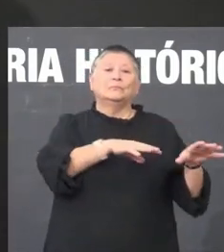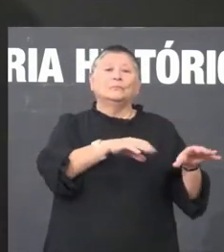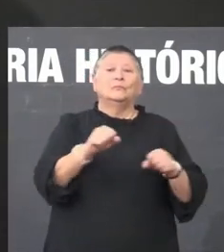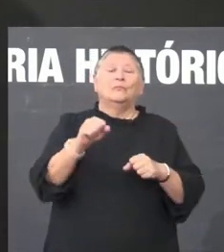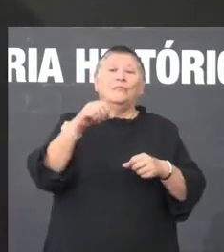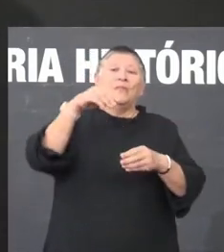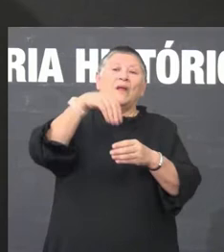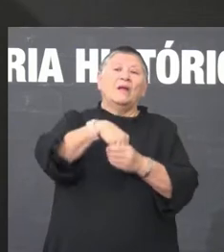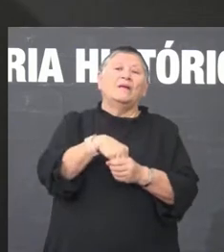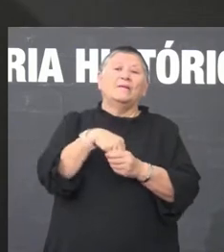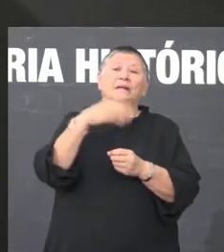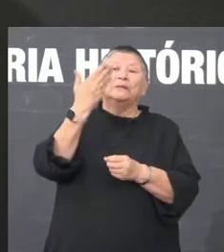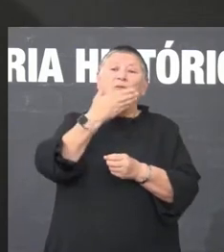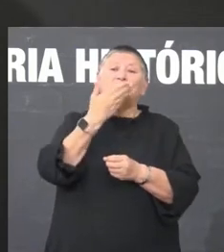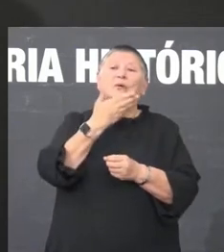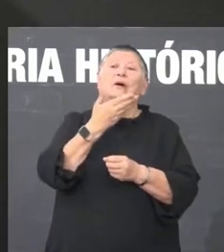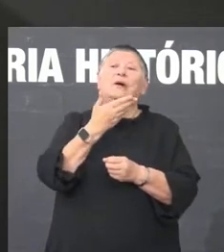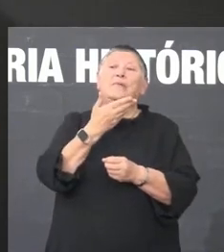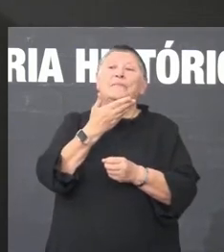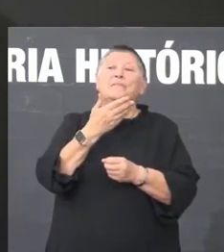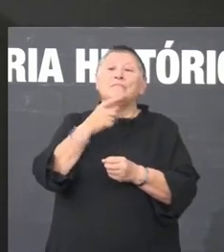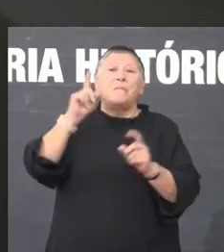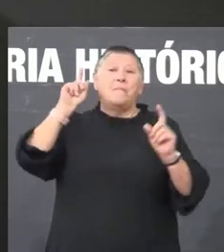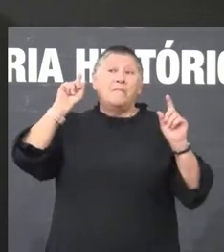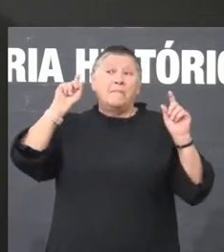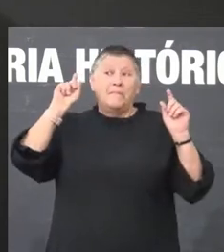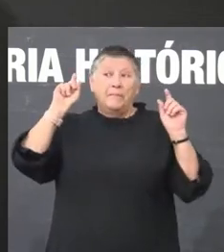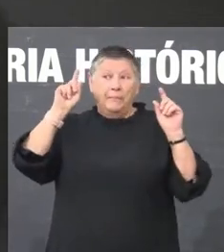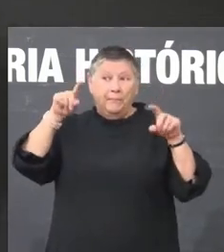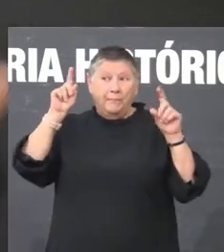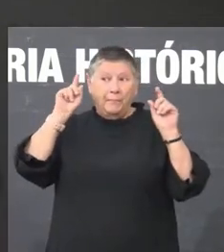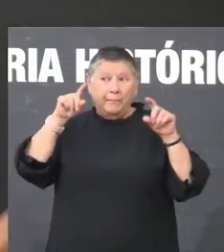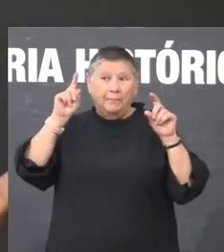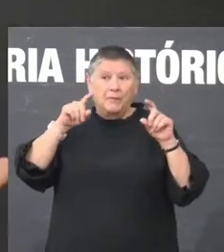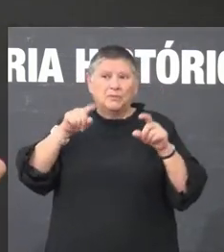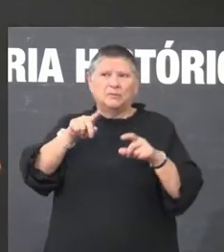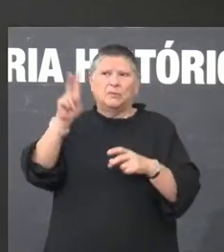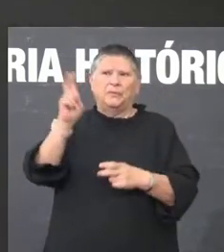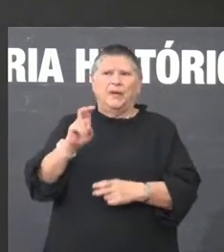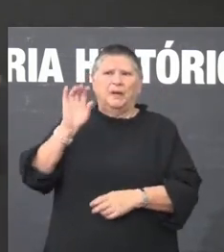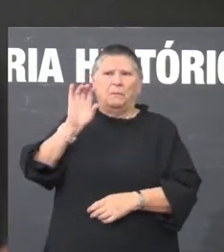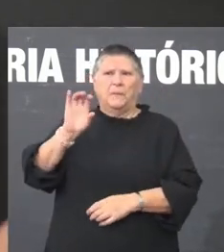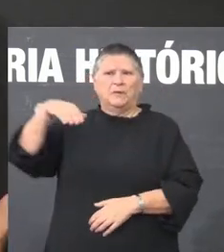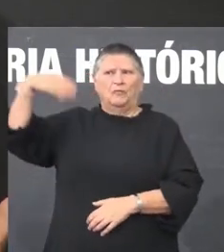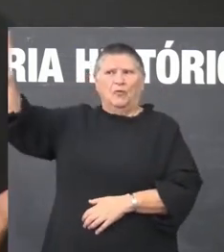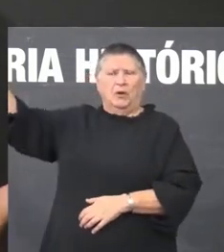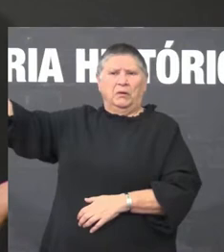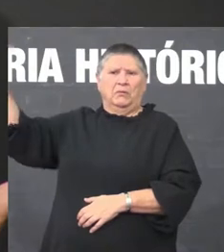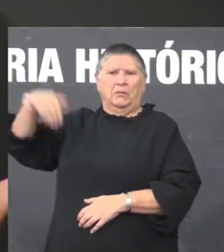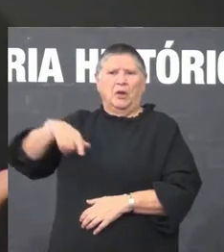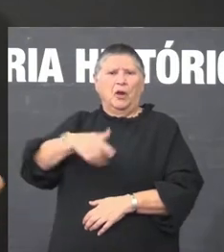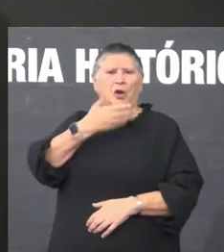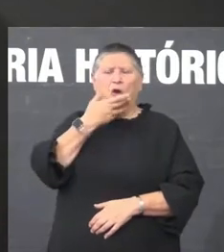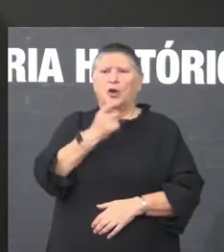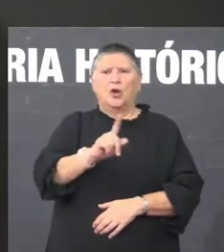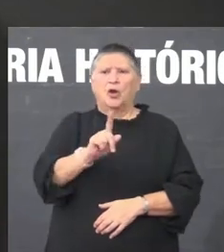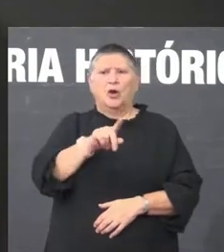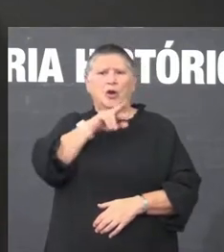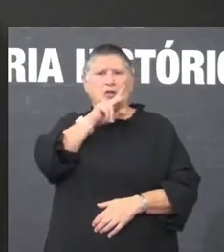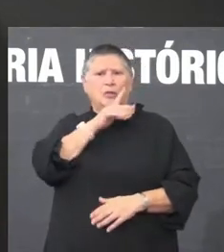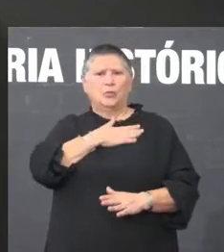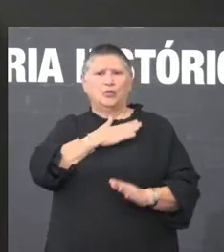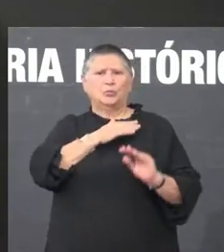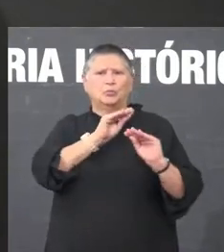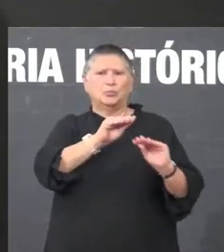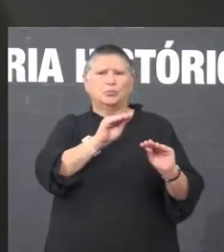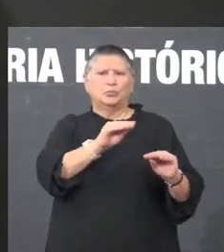entra con maestros de fuera del país, que evidentemente no conocen el idioma, y